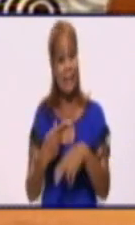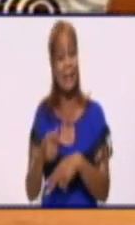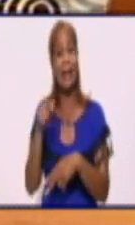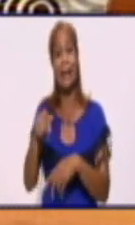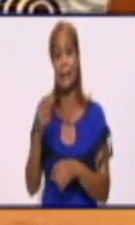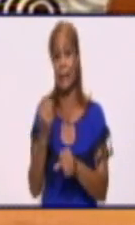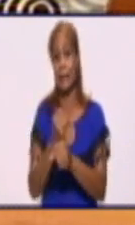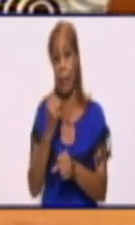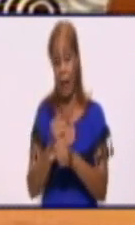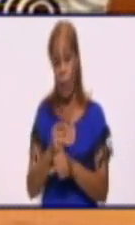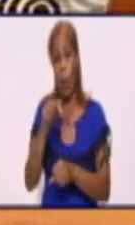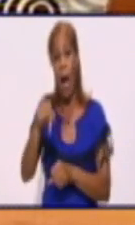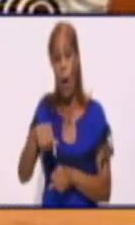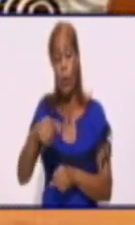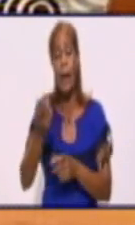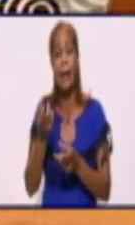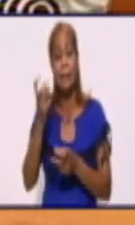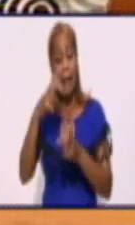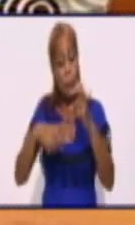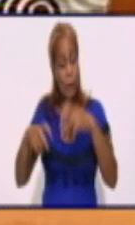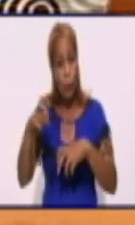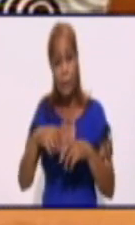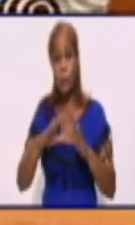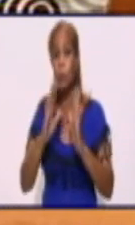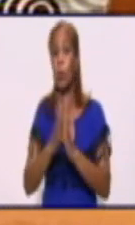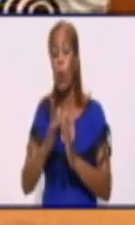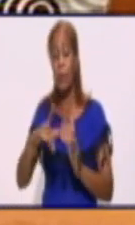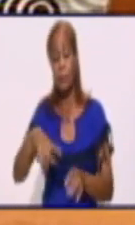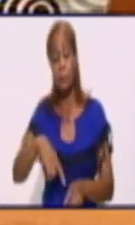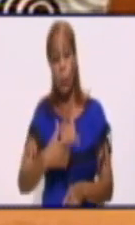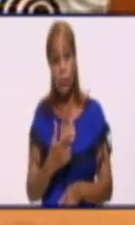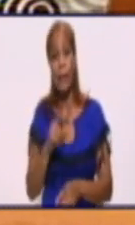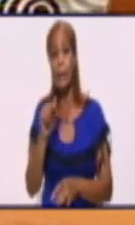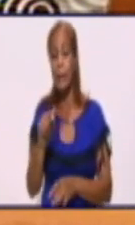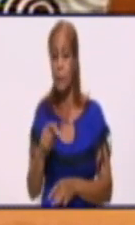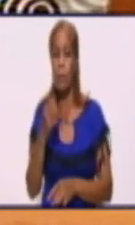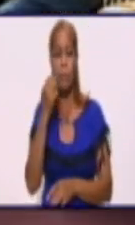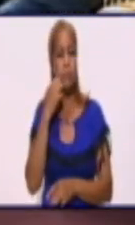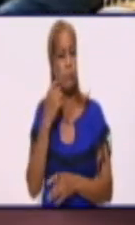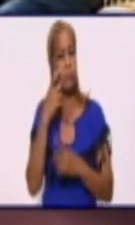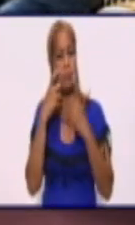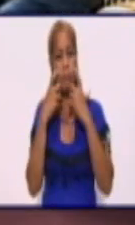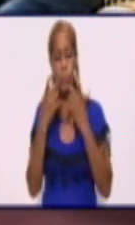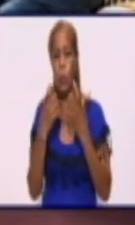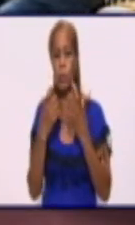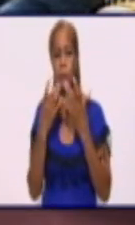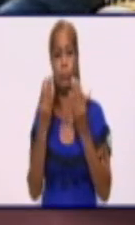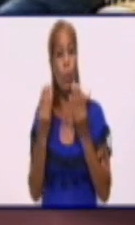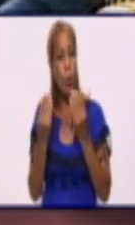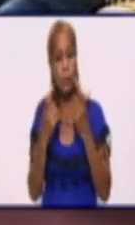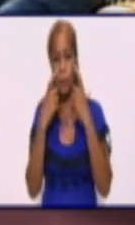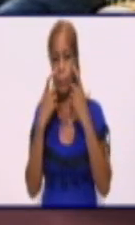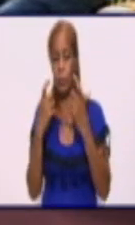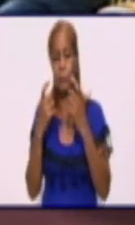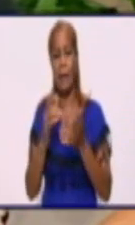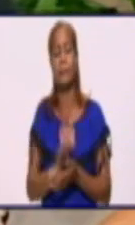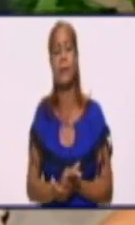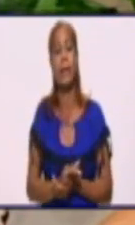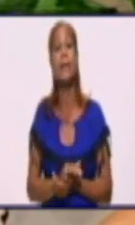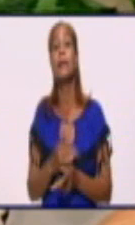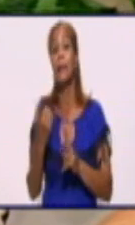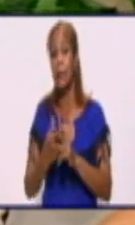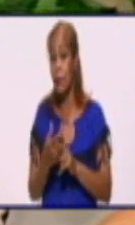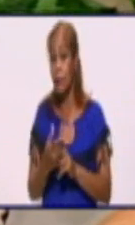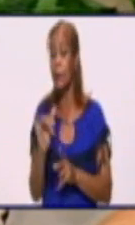artistas escénicos lo estamos descubriendo, nos damos cuenta que es muy importante y es muy cuidadoso. Muchísimas gracias por la parte que nos toca a